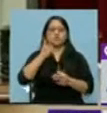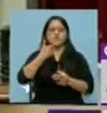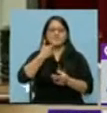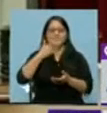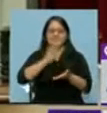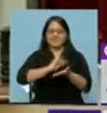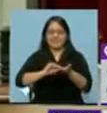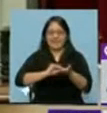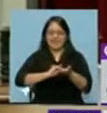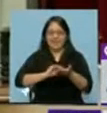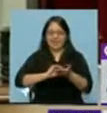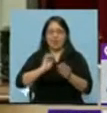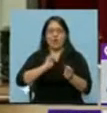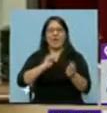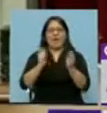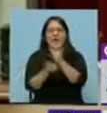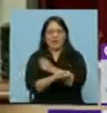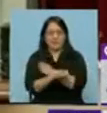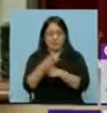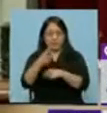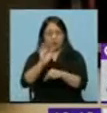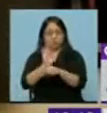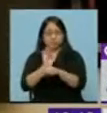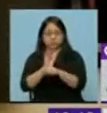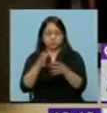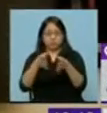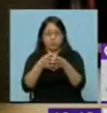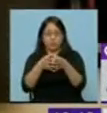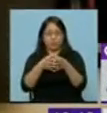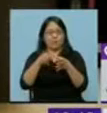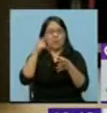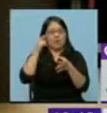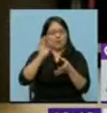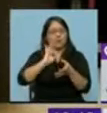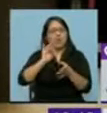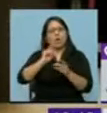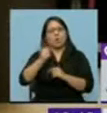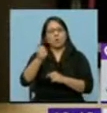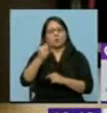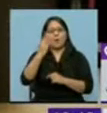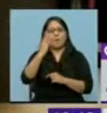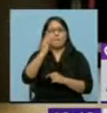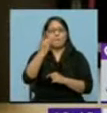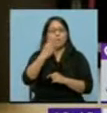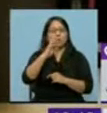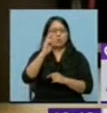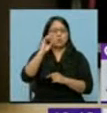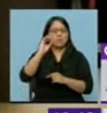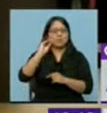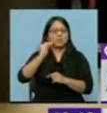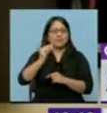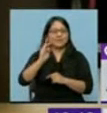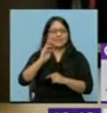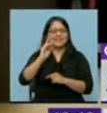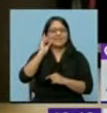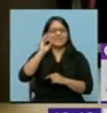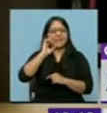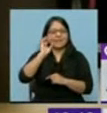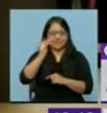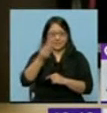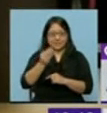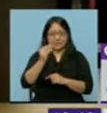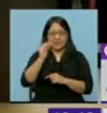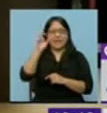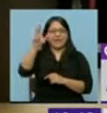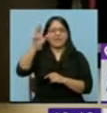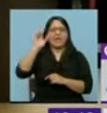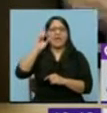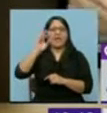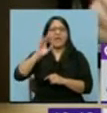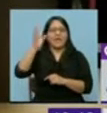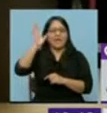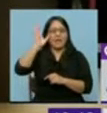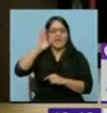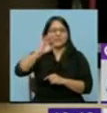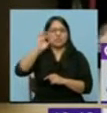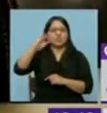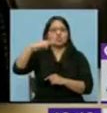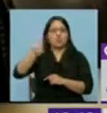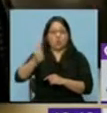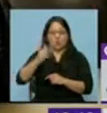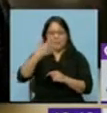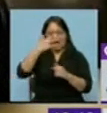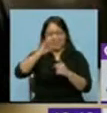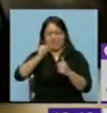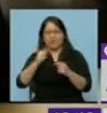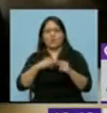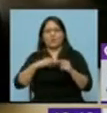Cambiemos, Esteban Bullrich, que está de viaje en Roma para reunirse con el Papa, y Miriam Boyadjian,